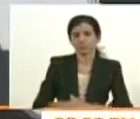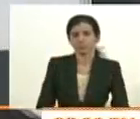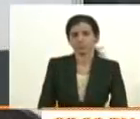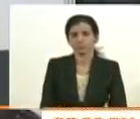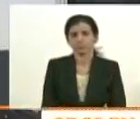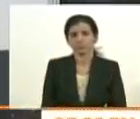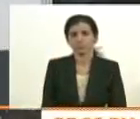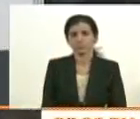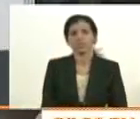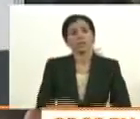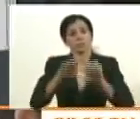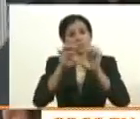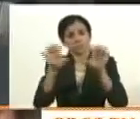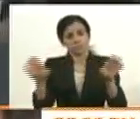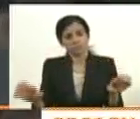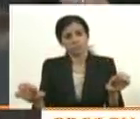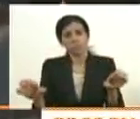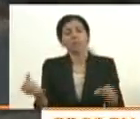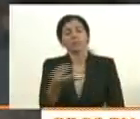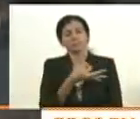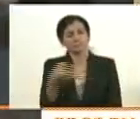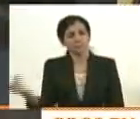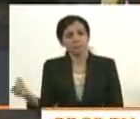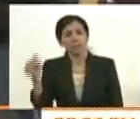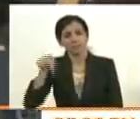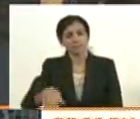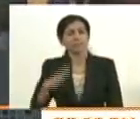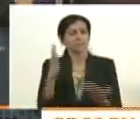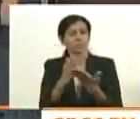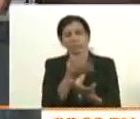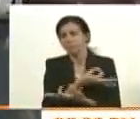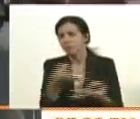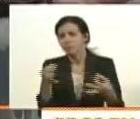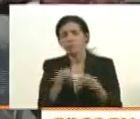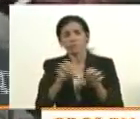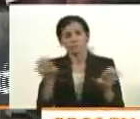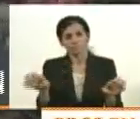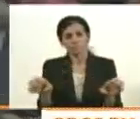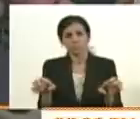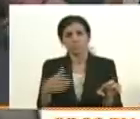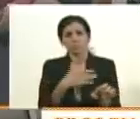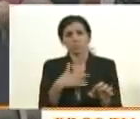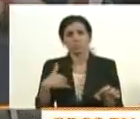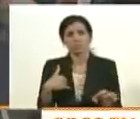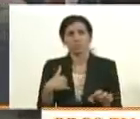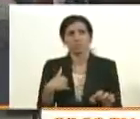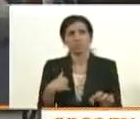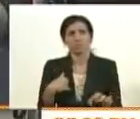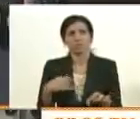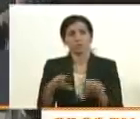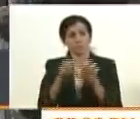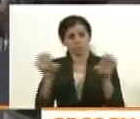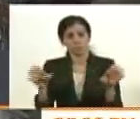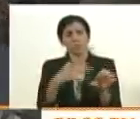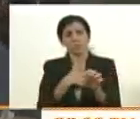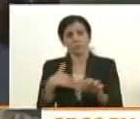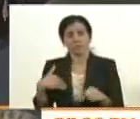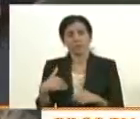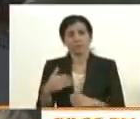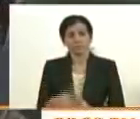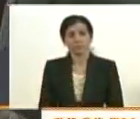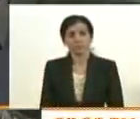La educación es excelente en este colegio, pero yo solamente quiero que esta educación